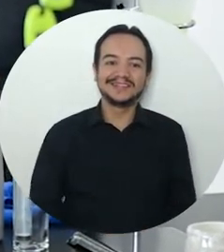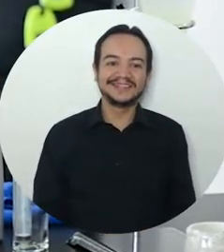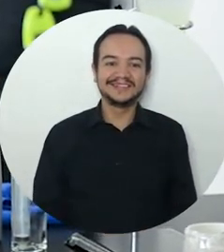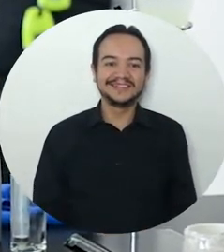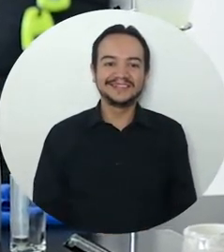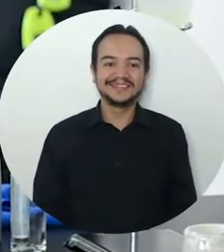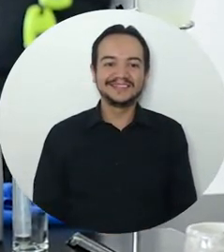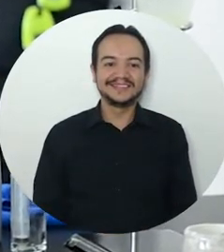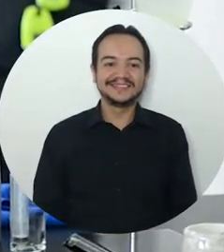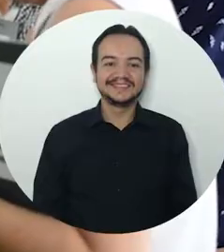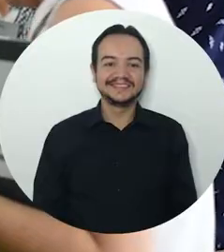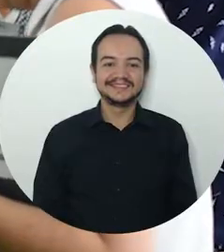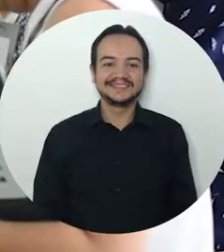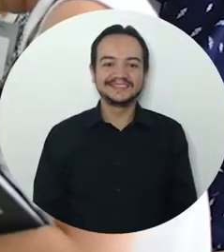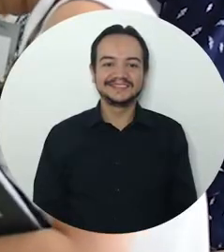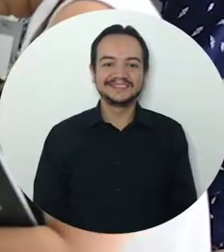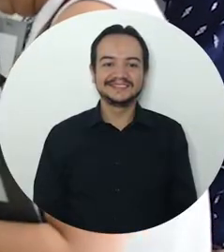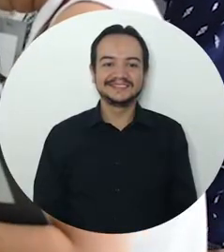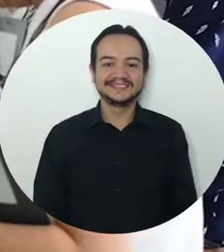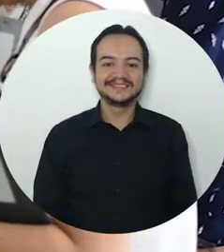dar.